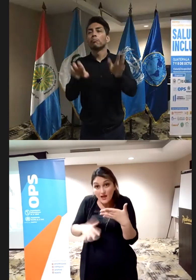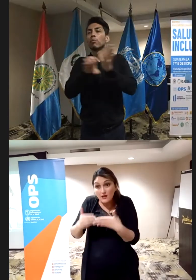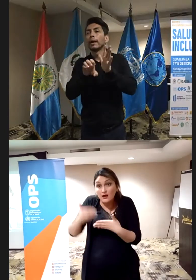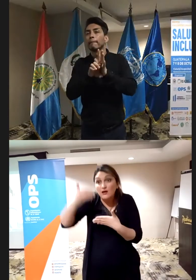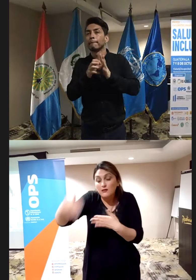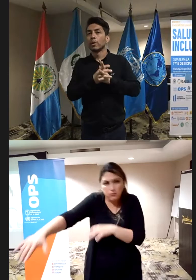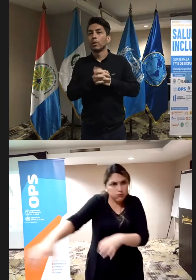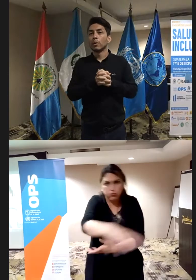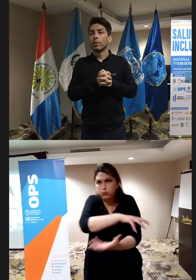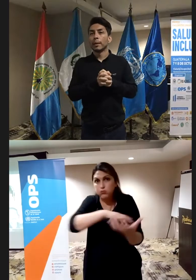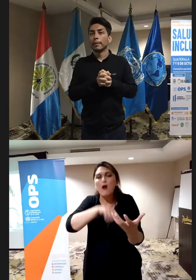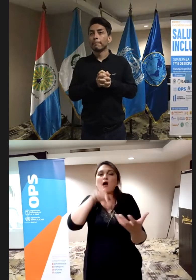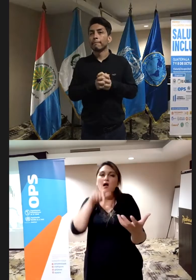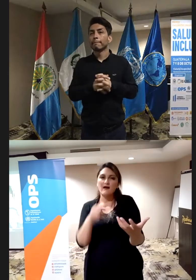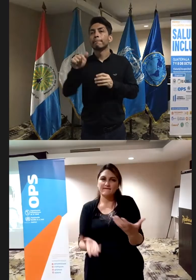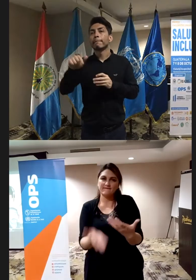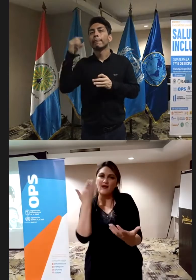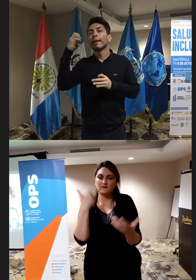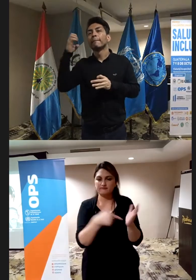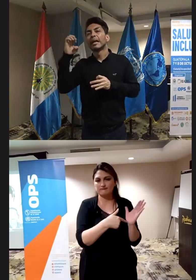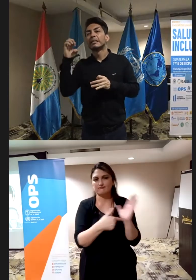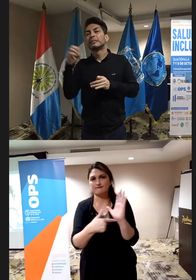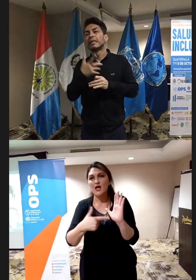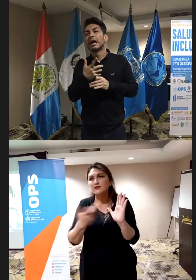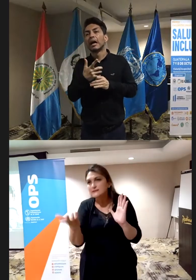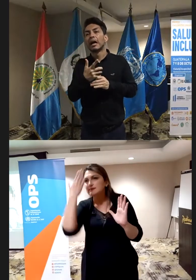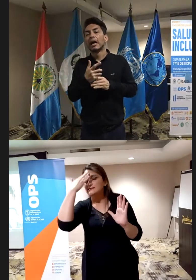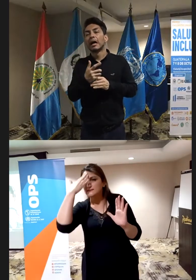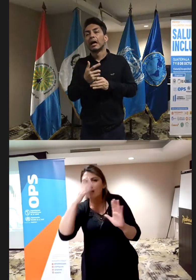durante una emergencia de desplazamiento de refugiados,